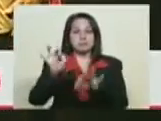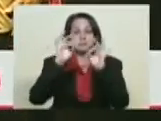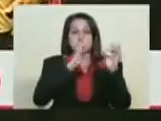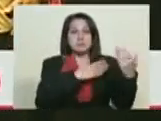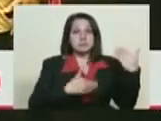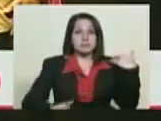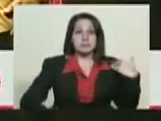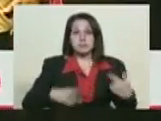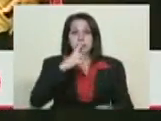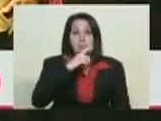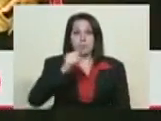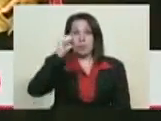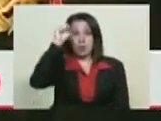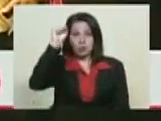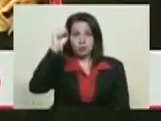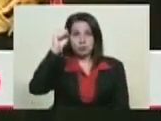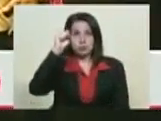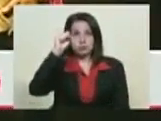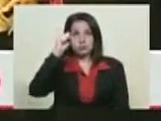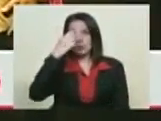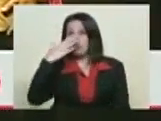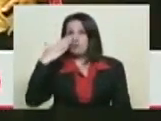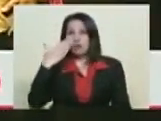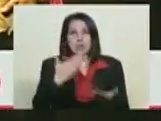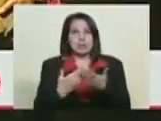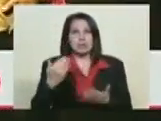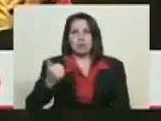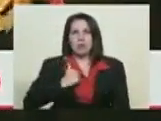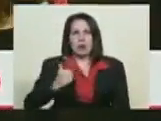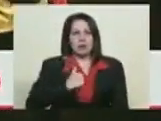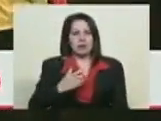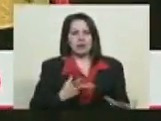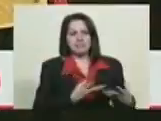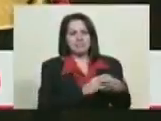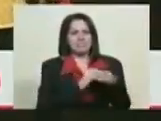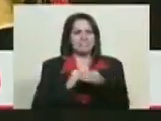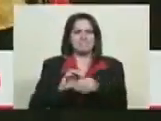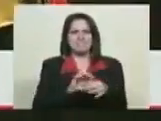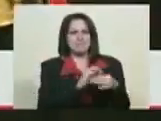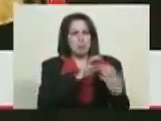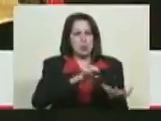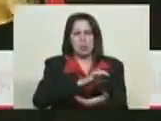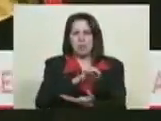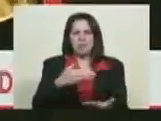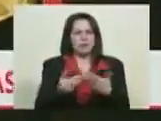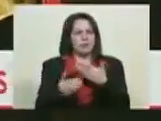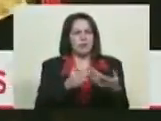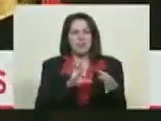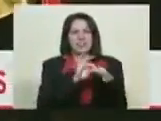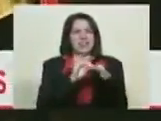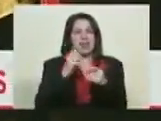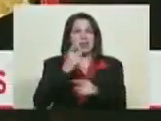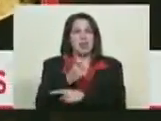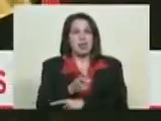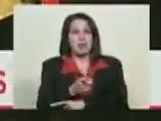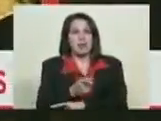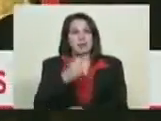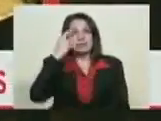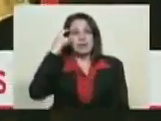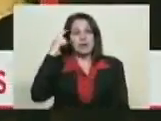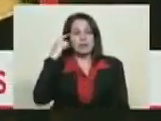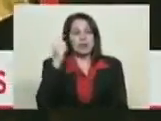Maduro. Que estuviéramos ante cualquier adversidad juntos y unidos, y que él sabía, presidente